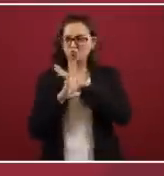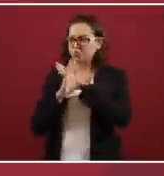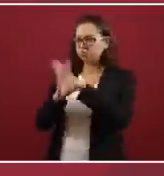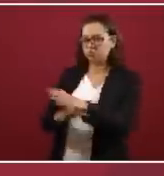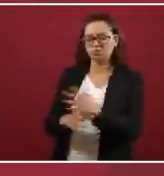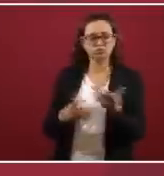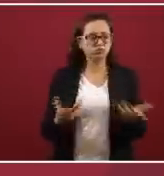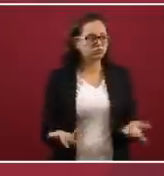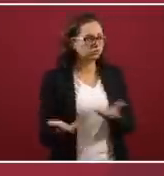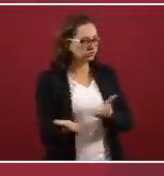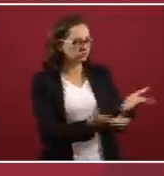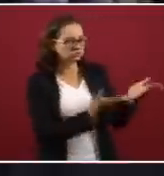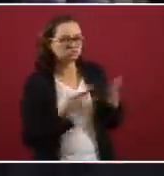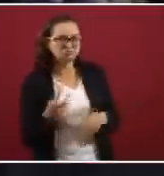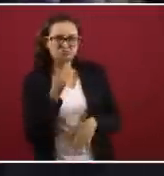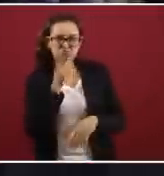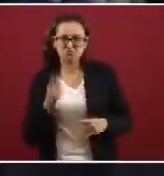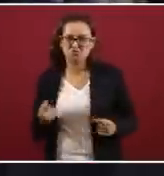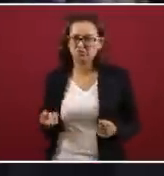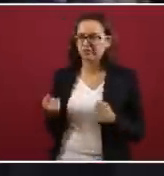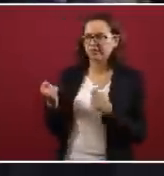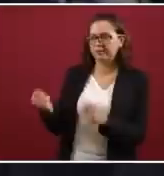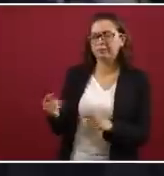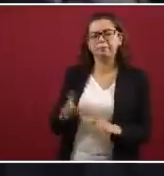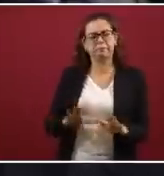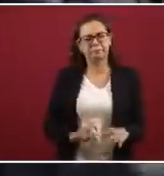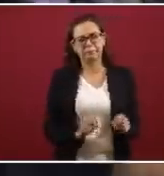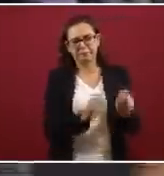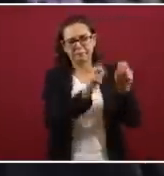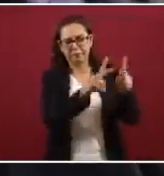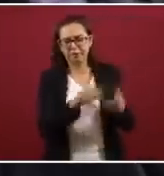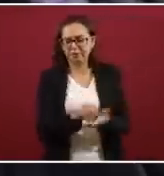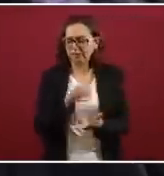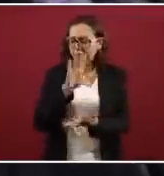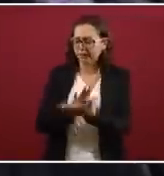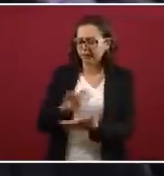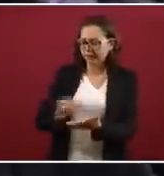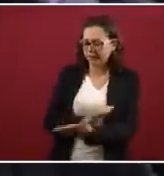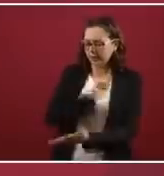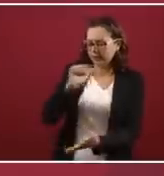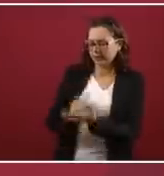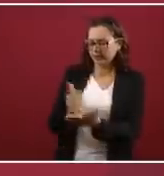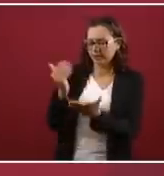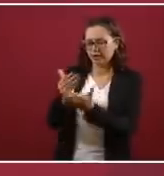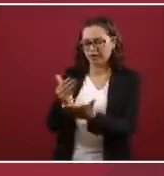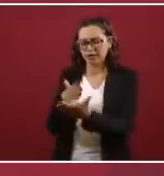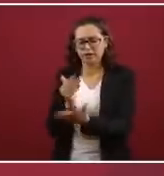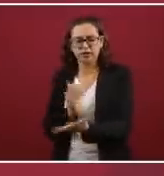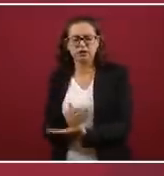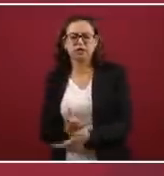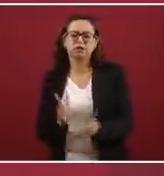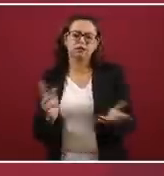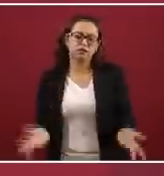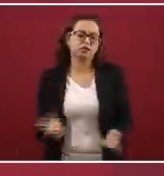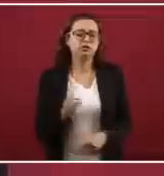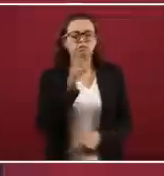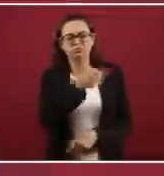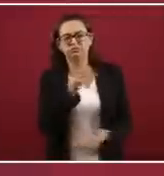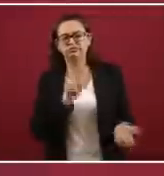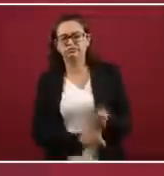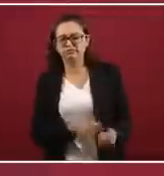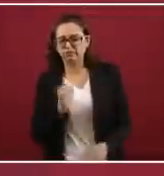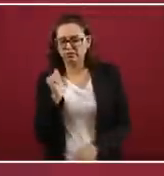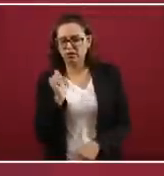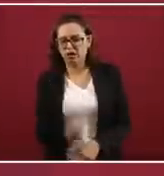todo ese operativo, pues levantamos las actas circunstanciadas y más bien nos confirma que allá hay gato encerrado